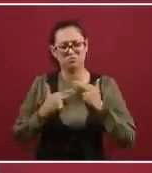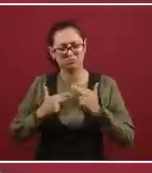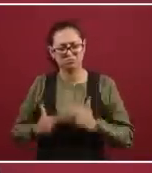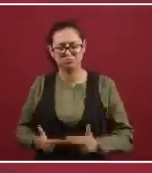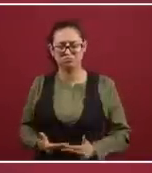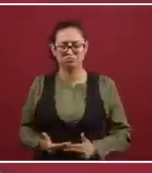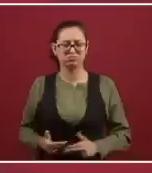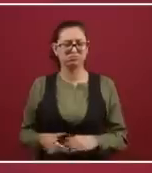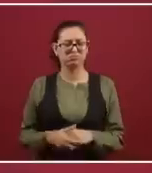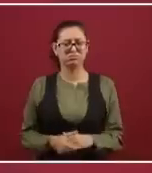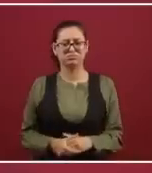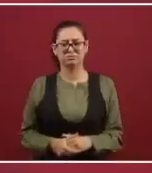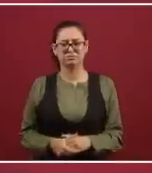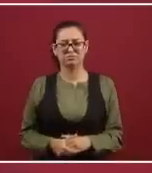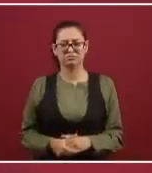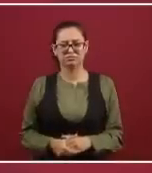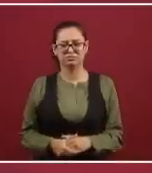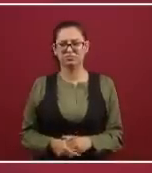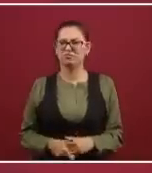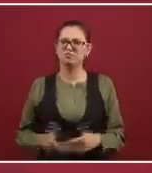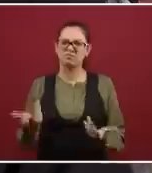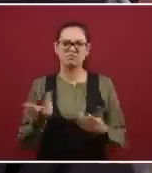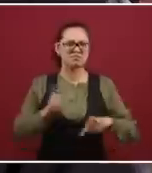¿Quién ordenaba las razias,